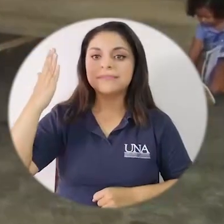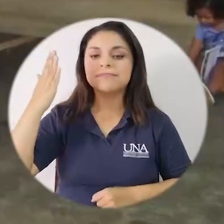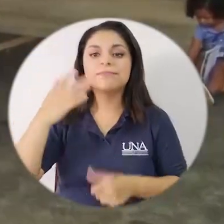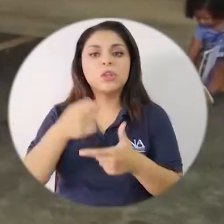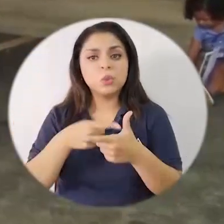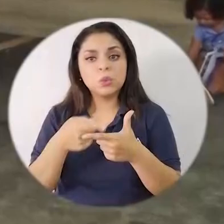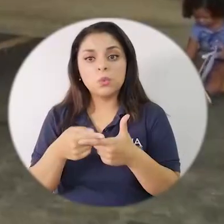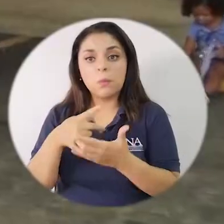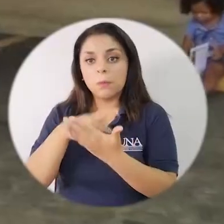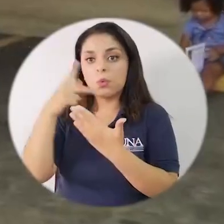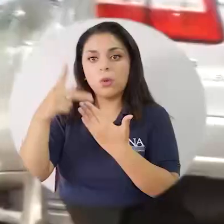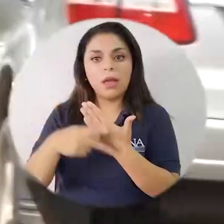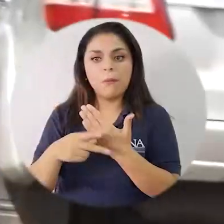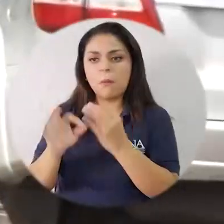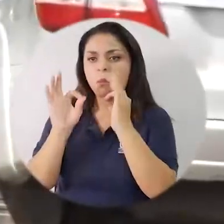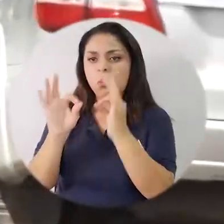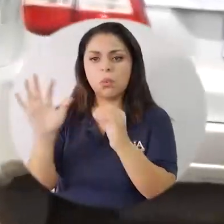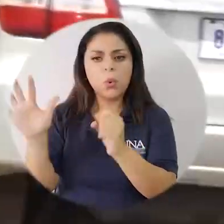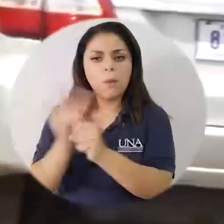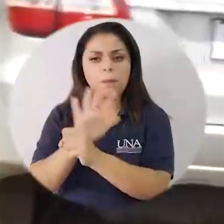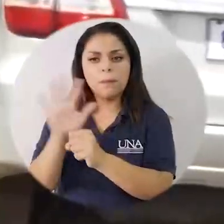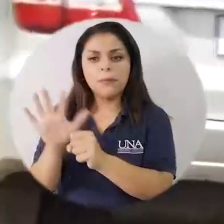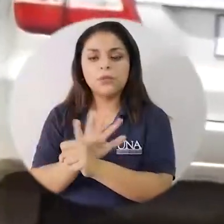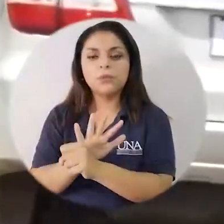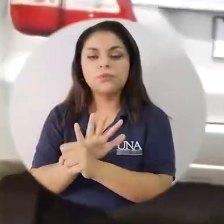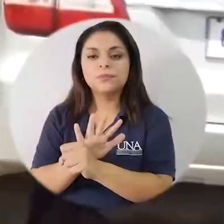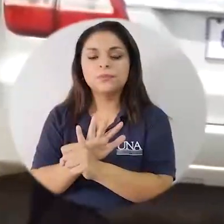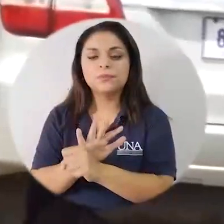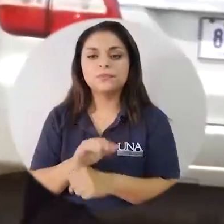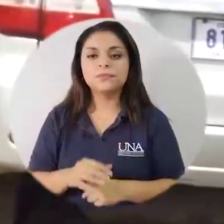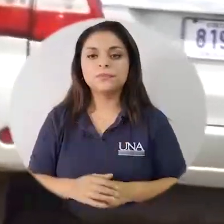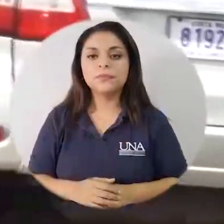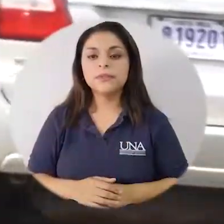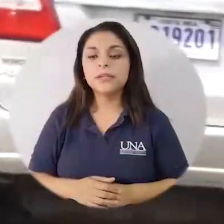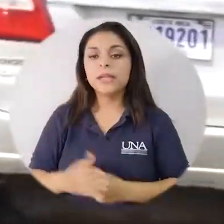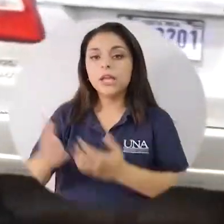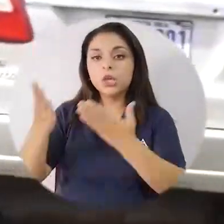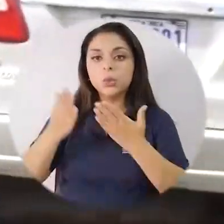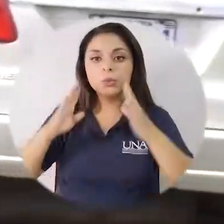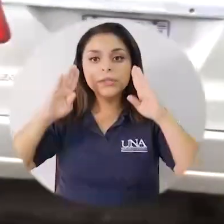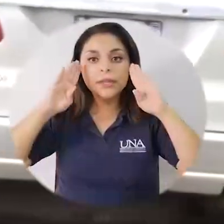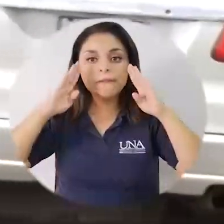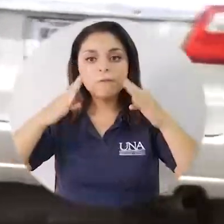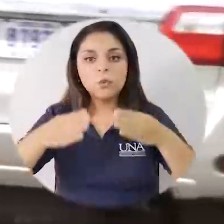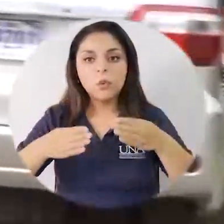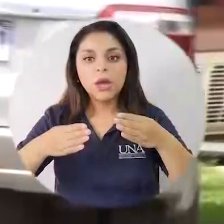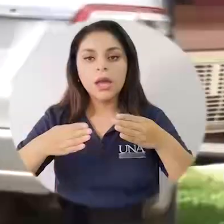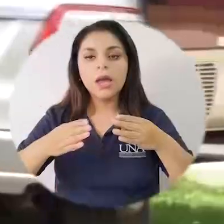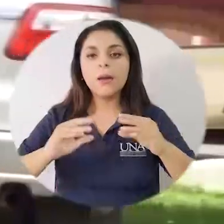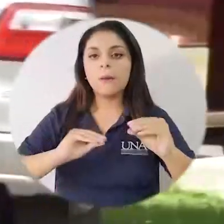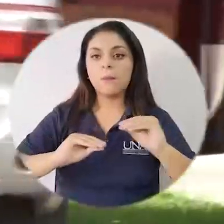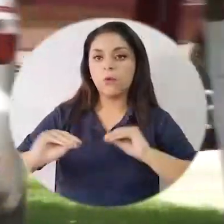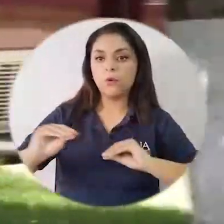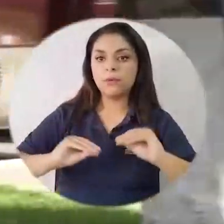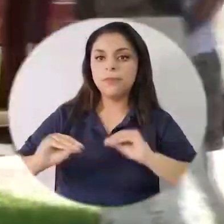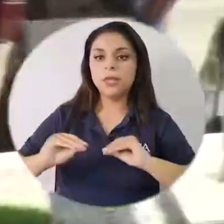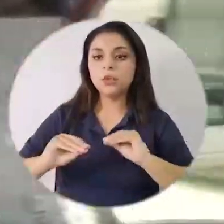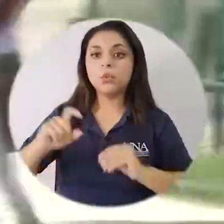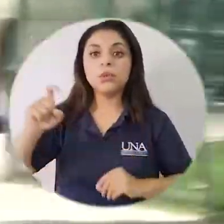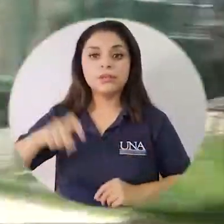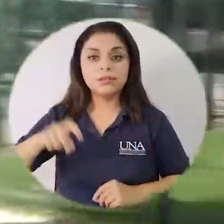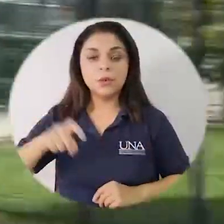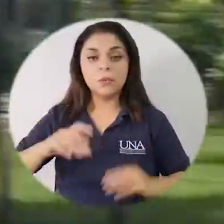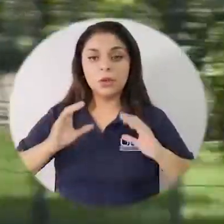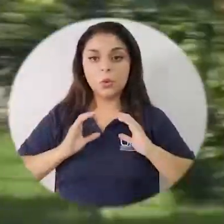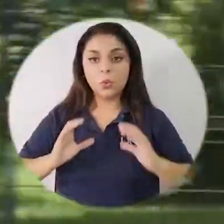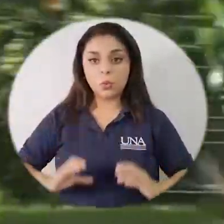charlas y entonces es un programa como muy completo donde nos enfoca lo que es tanto